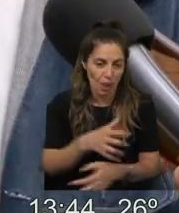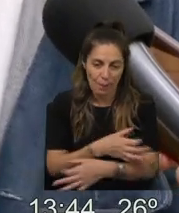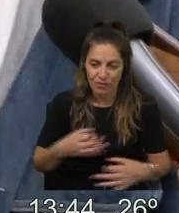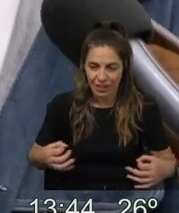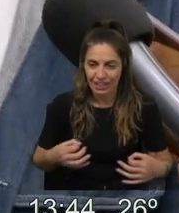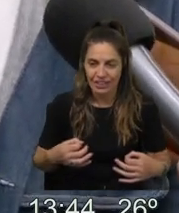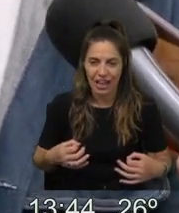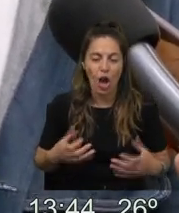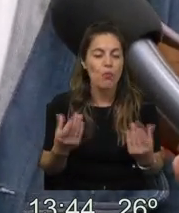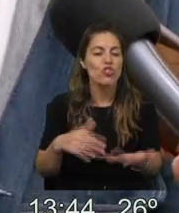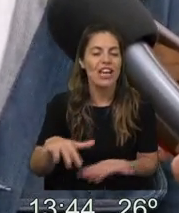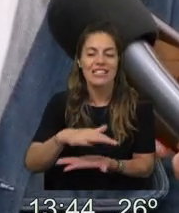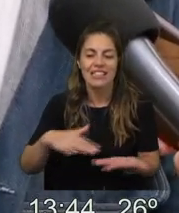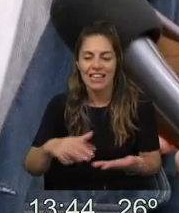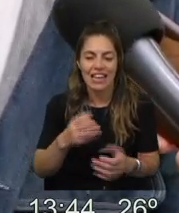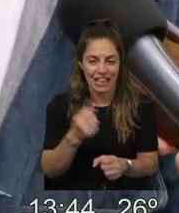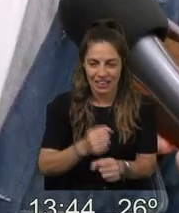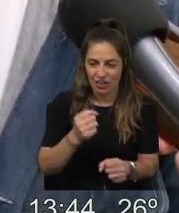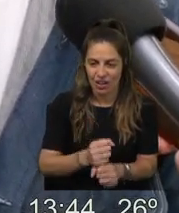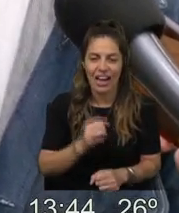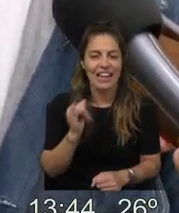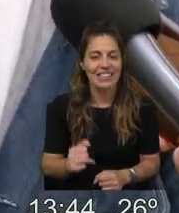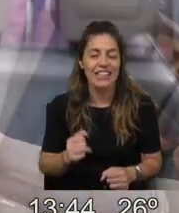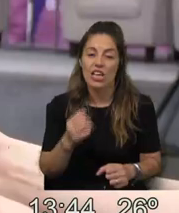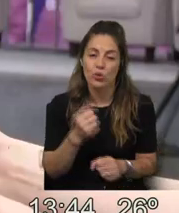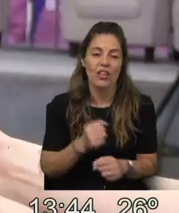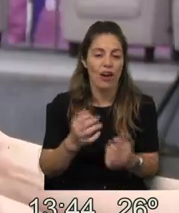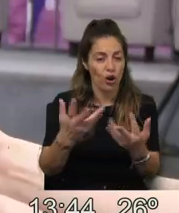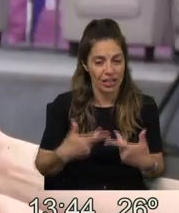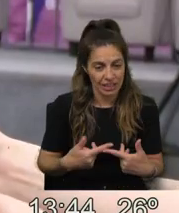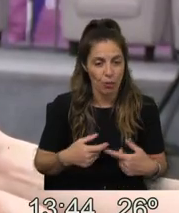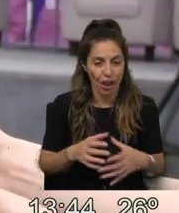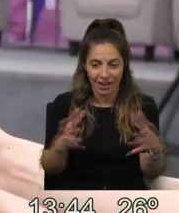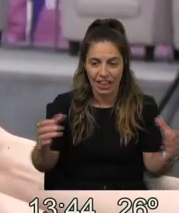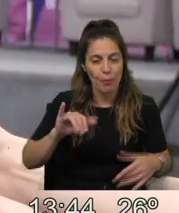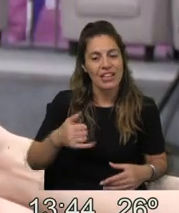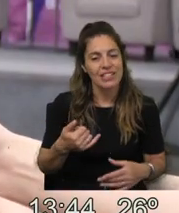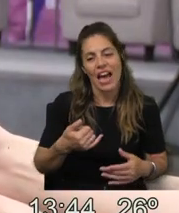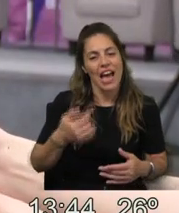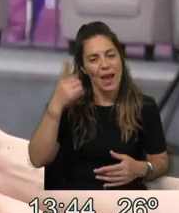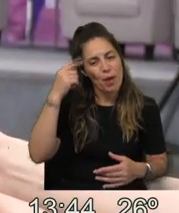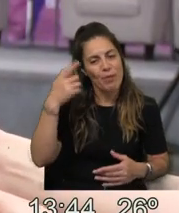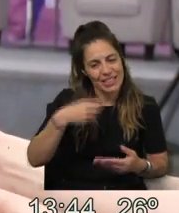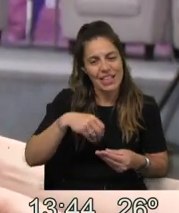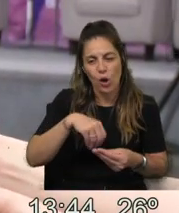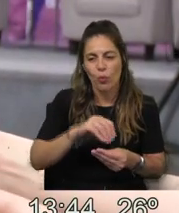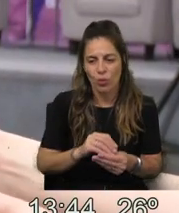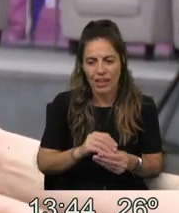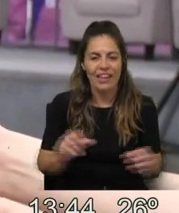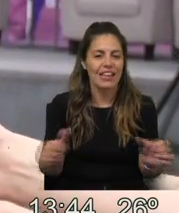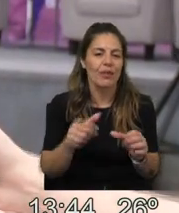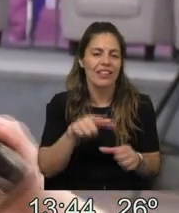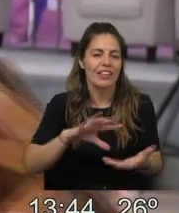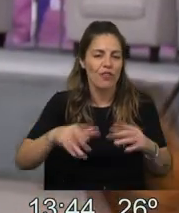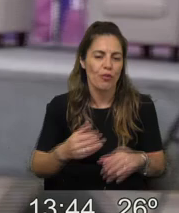perfecta, son muchísimas áreas las que están, y sí, obviamente es un operativo logístico bastante grande, pero ya hay una experiencia acumulada en eventos de este estilo.